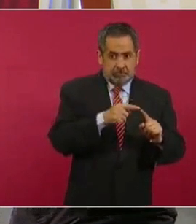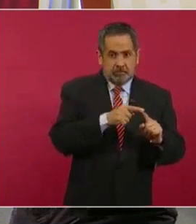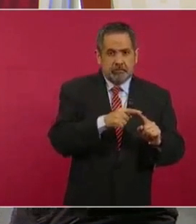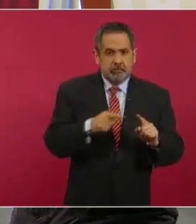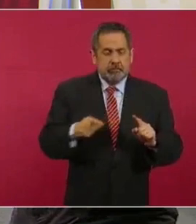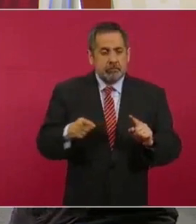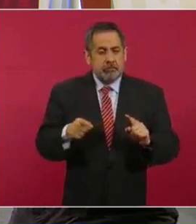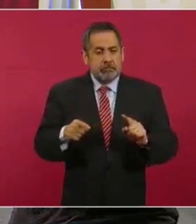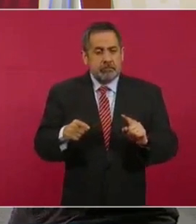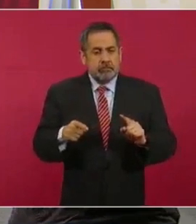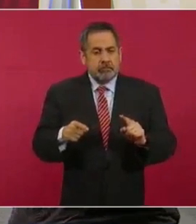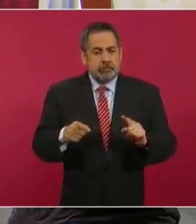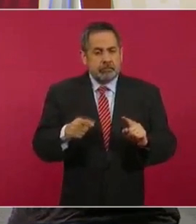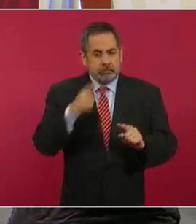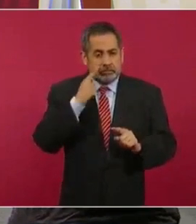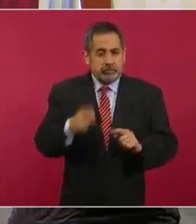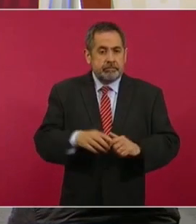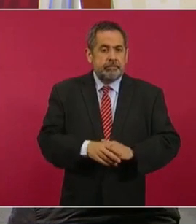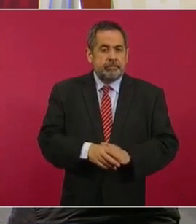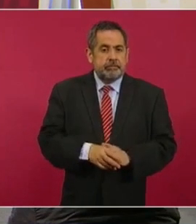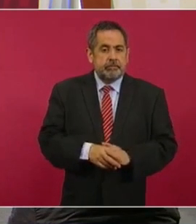90 y aquí.